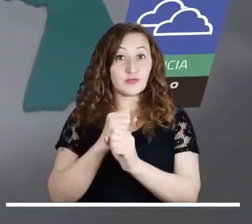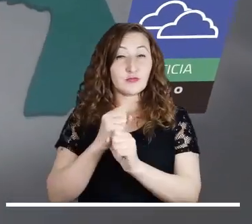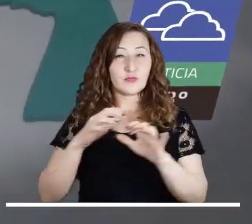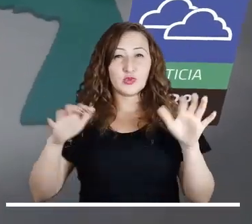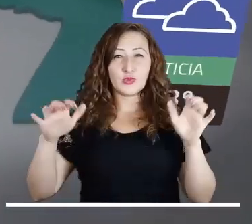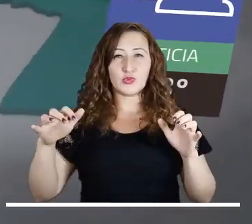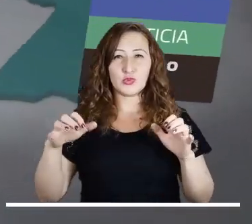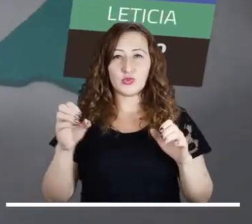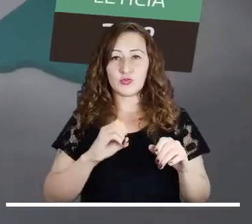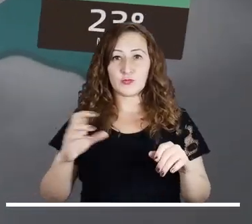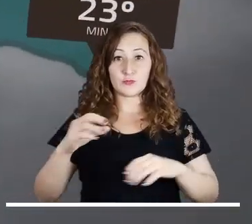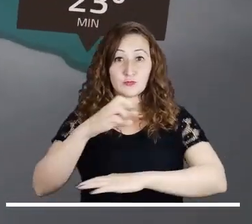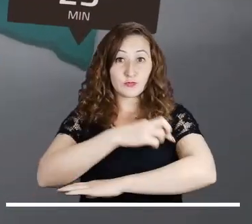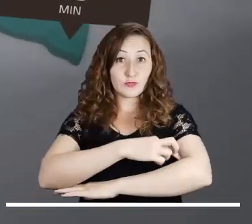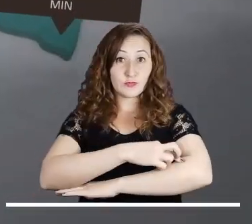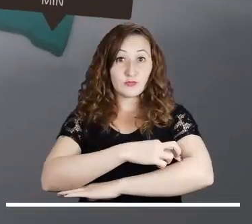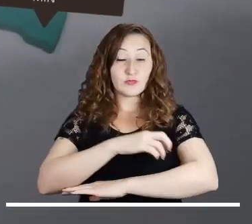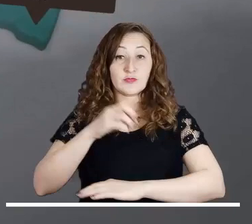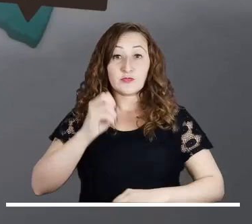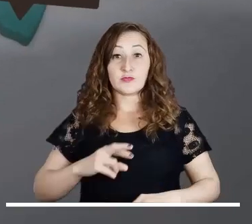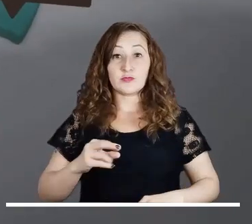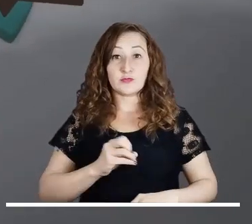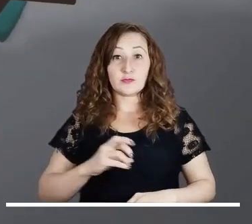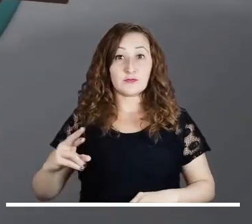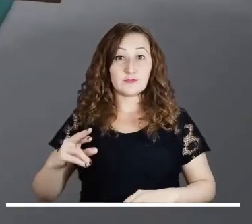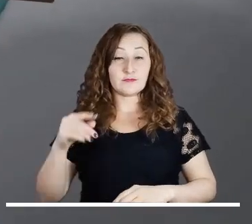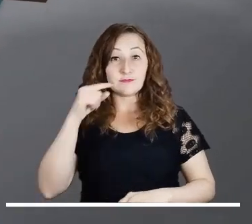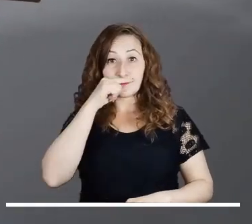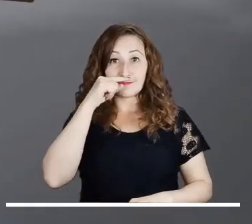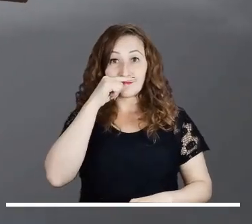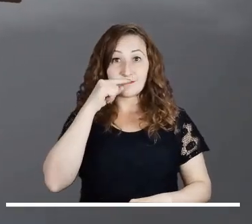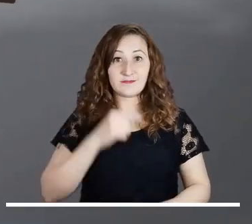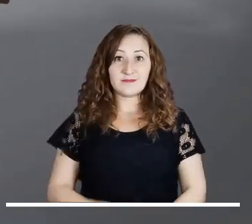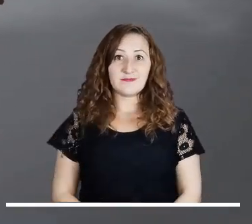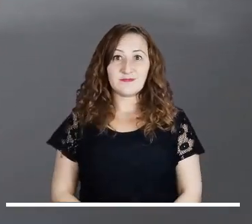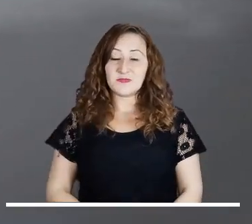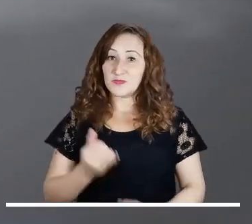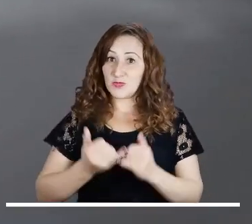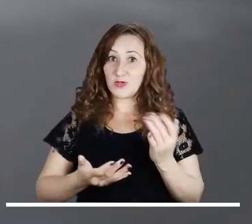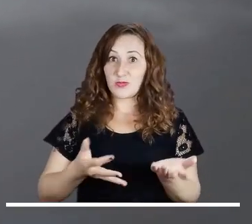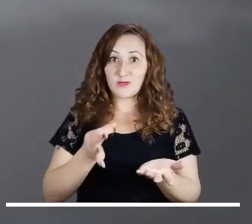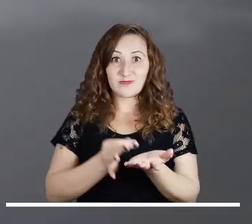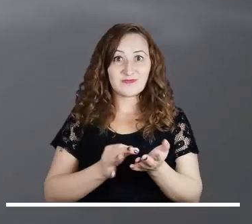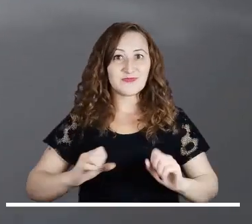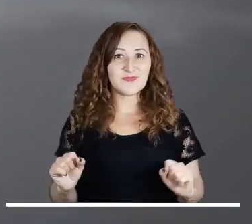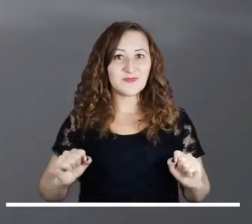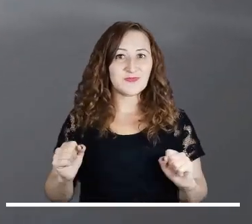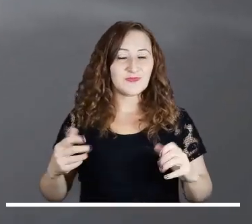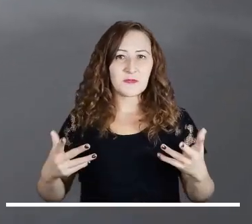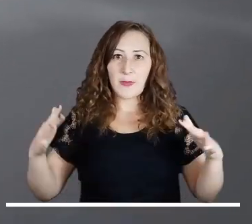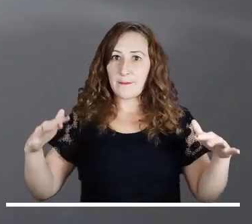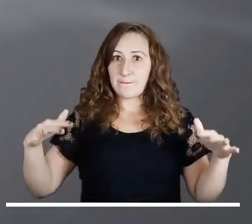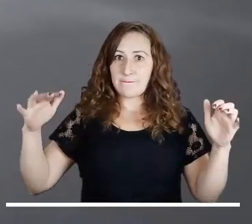La nubosidad prevista en la Amazonía para esta noche anuncia lluvias en el occidente de Putumayo y en el suroriente de